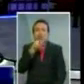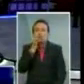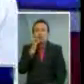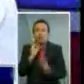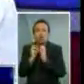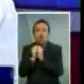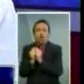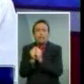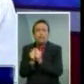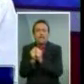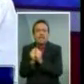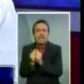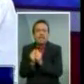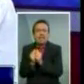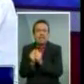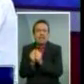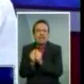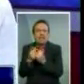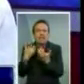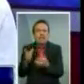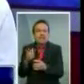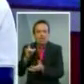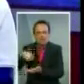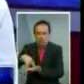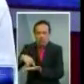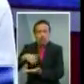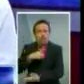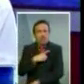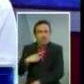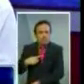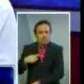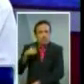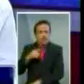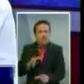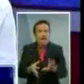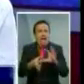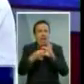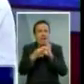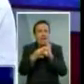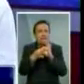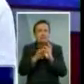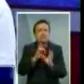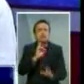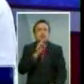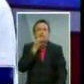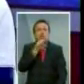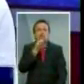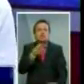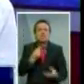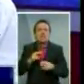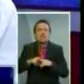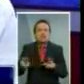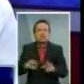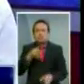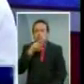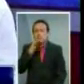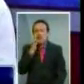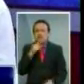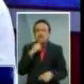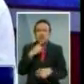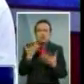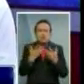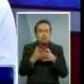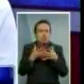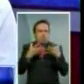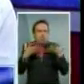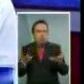compañeros de Congreso, con diputados de la Alianza, donde solamente les comentamos lo que estamos. No es más que un café. Yo creo que aquí se le ha dado una